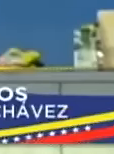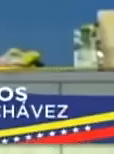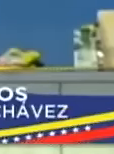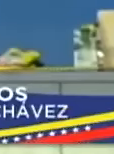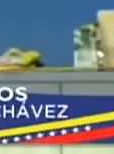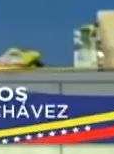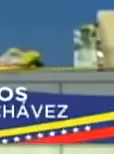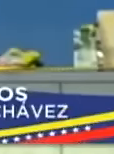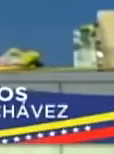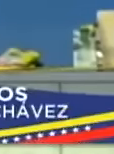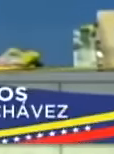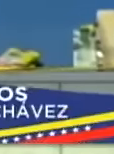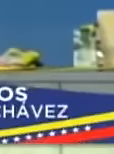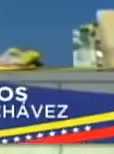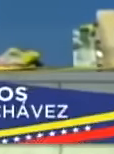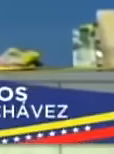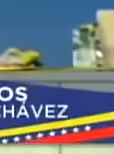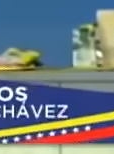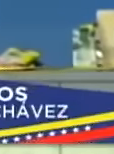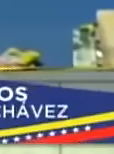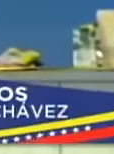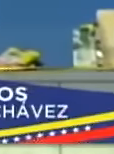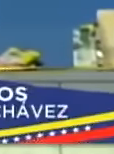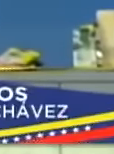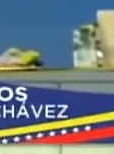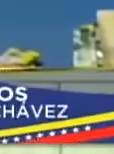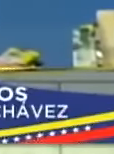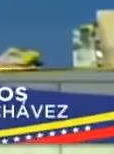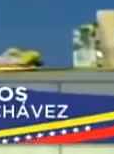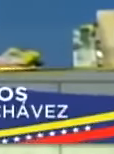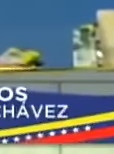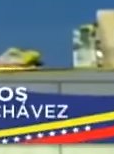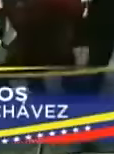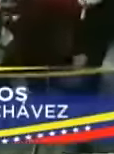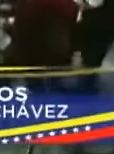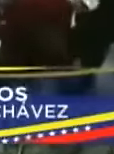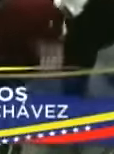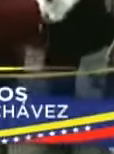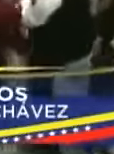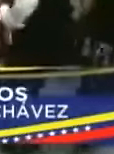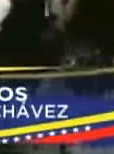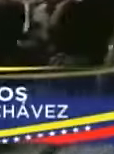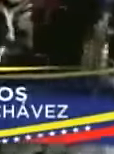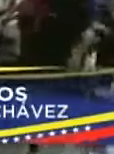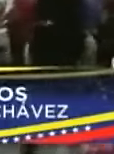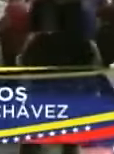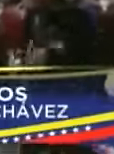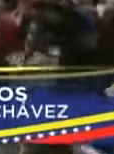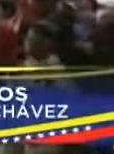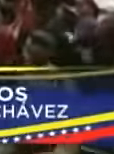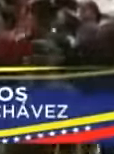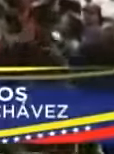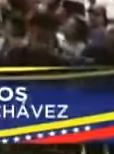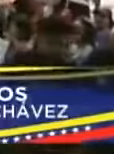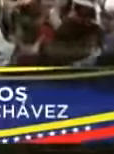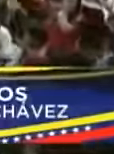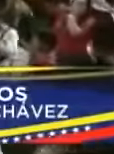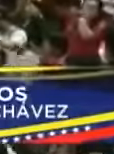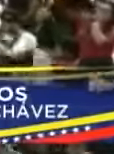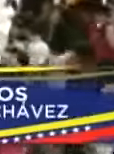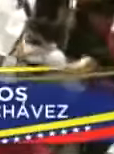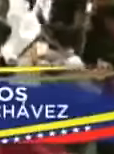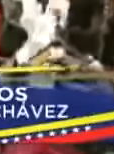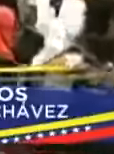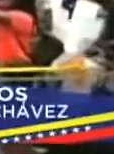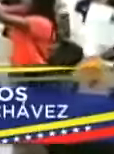agendas concretas de acción con las prioridades identificadas en mesas de trabajo, agregación en comunas y conformación de